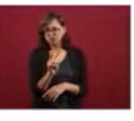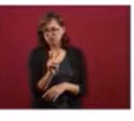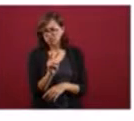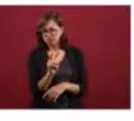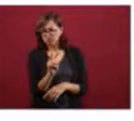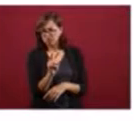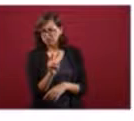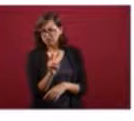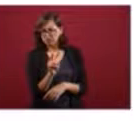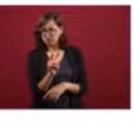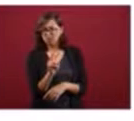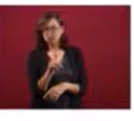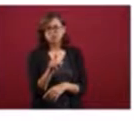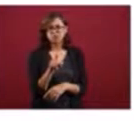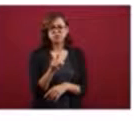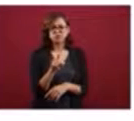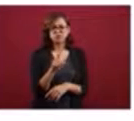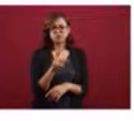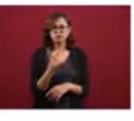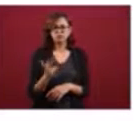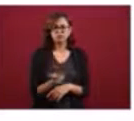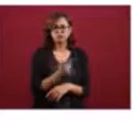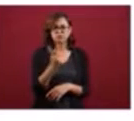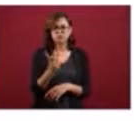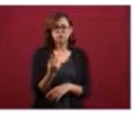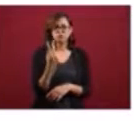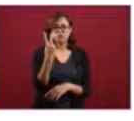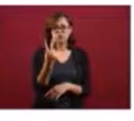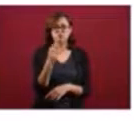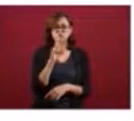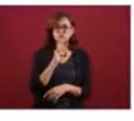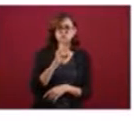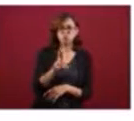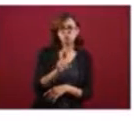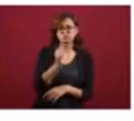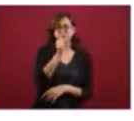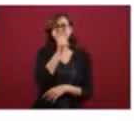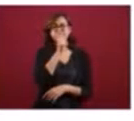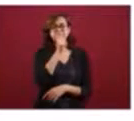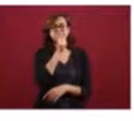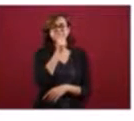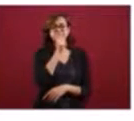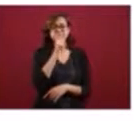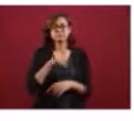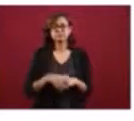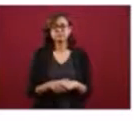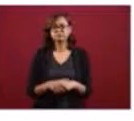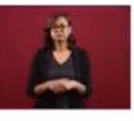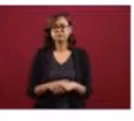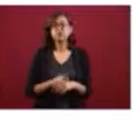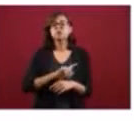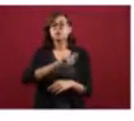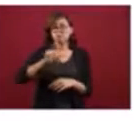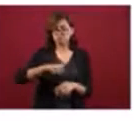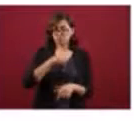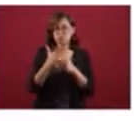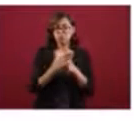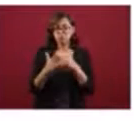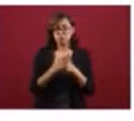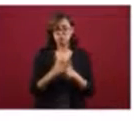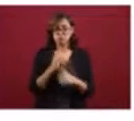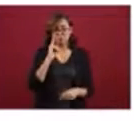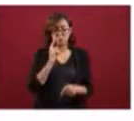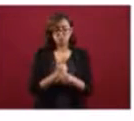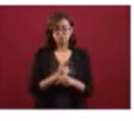para la pregunta actual, para la pregunta 2, no tenemos todavía resultados de nuestro laboratorio y materiales. Compartiré cualquier noticia en cuanto